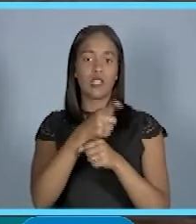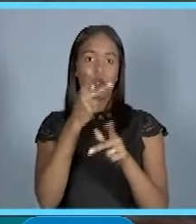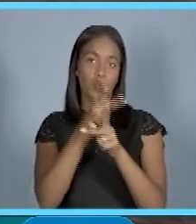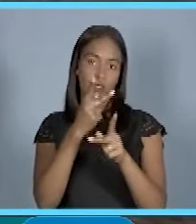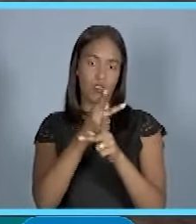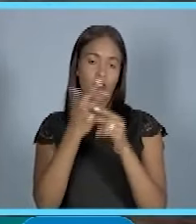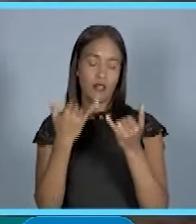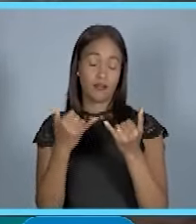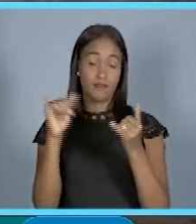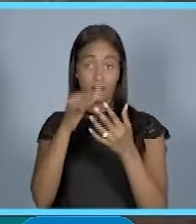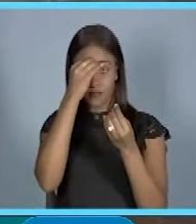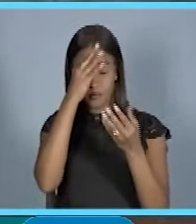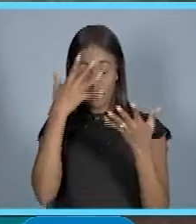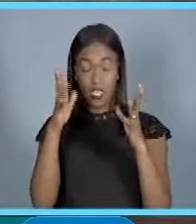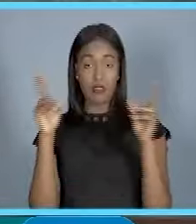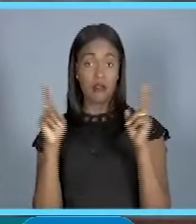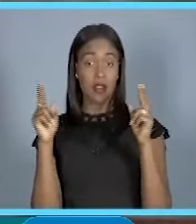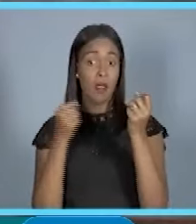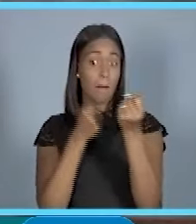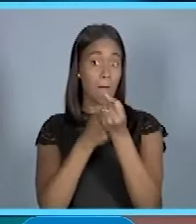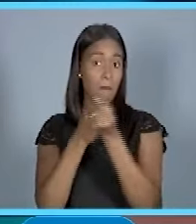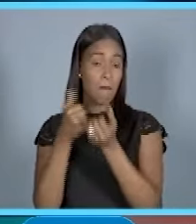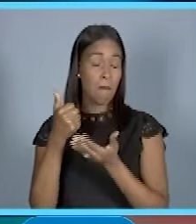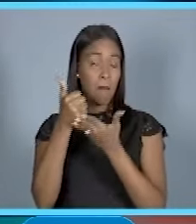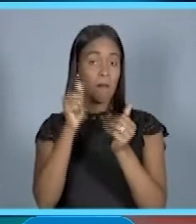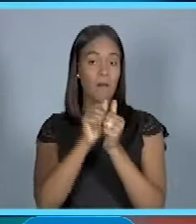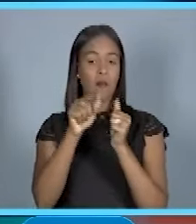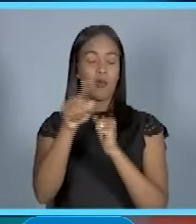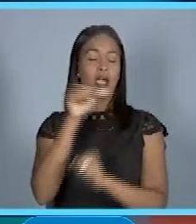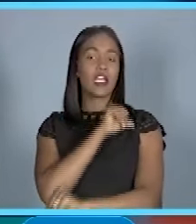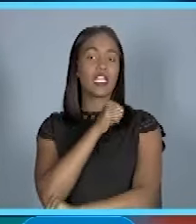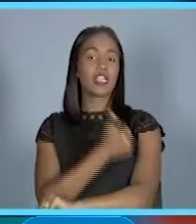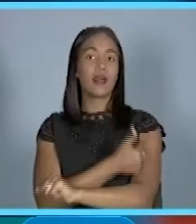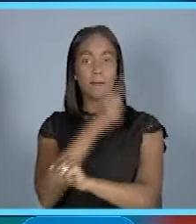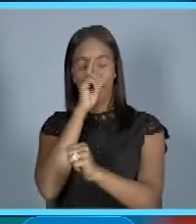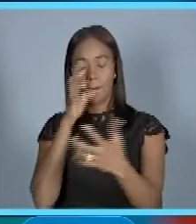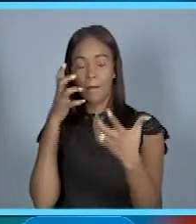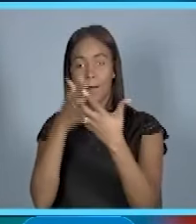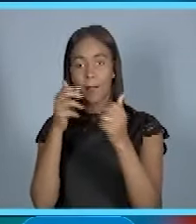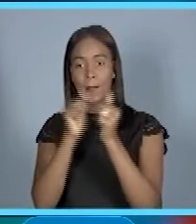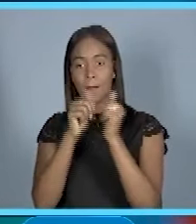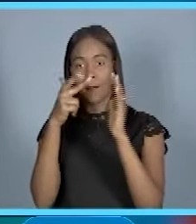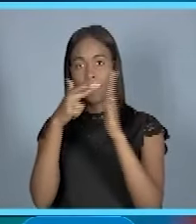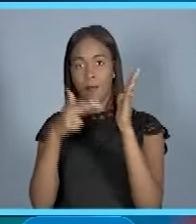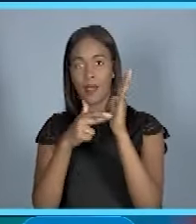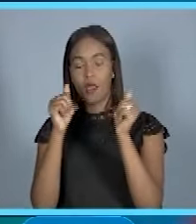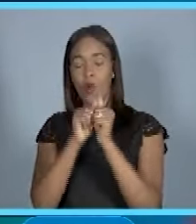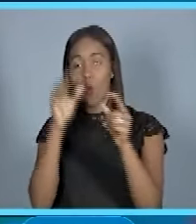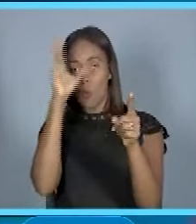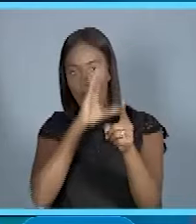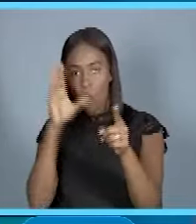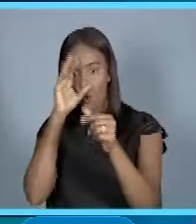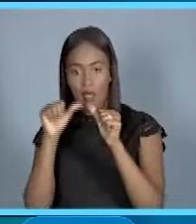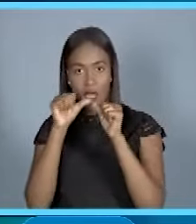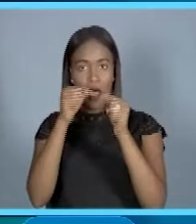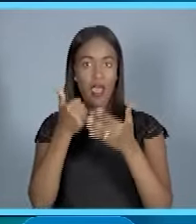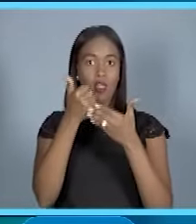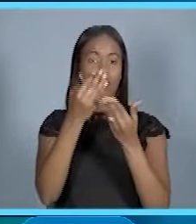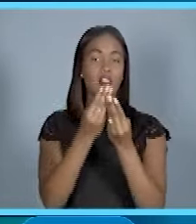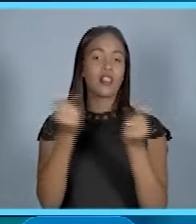prevención. Manifestó que están dispuestos a colaborar con las autoridades en la aplicación de la normativa y en la búsqueda constante de